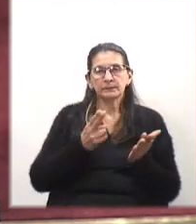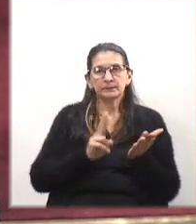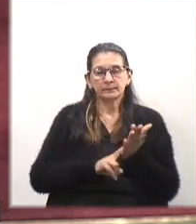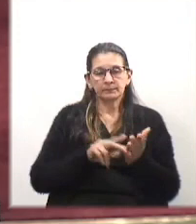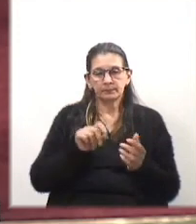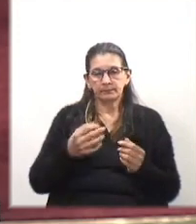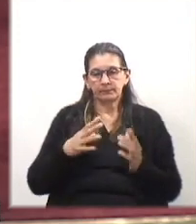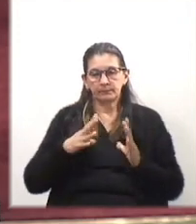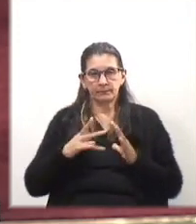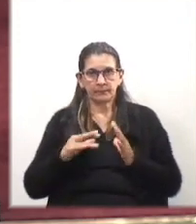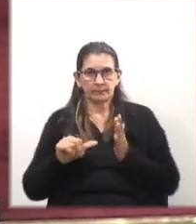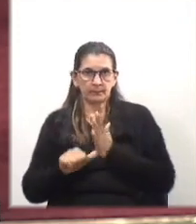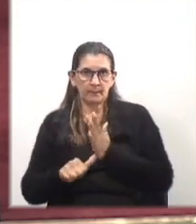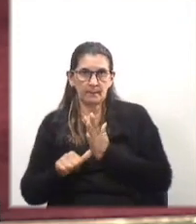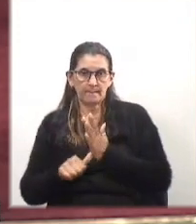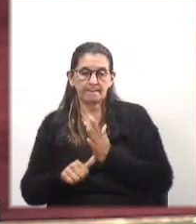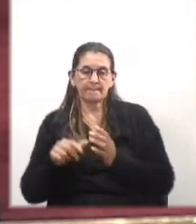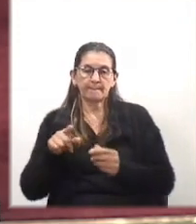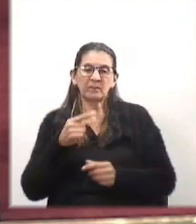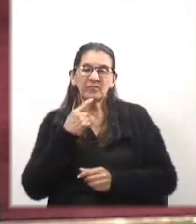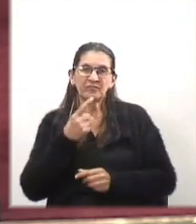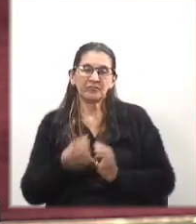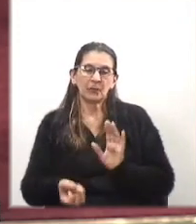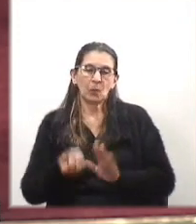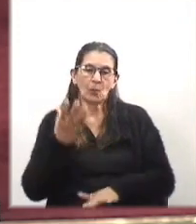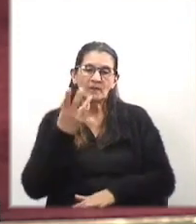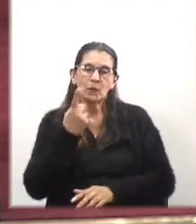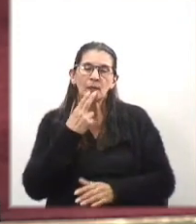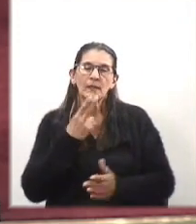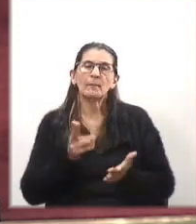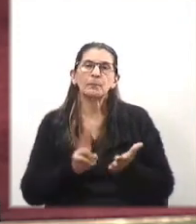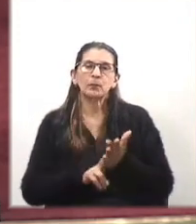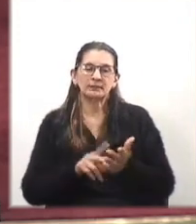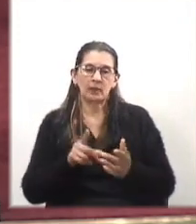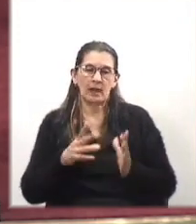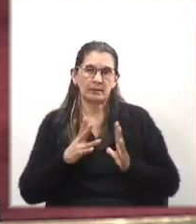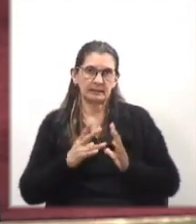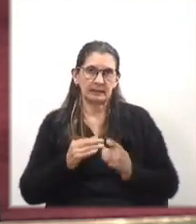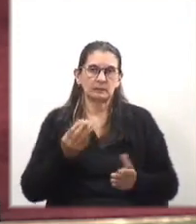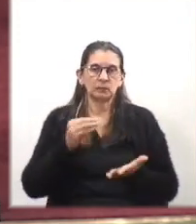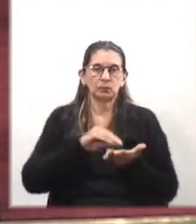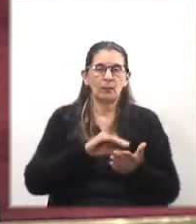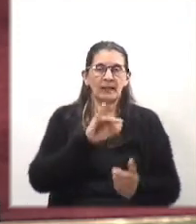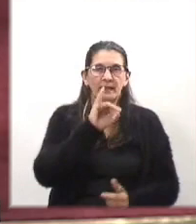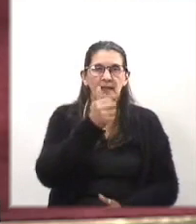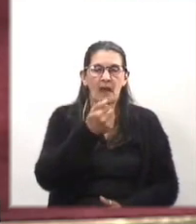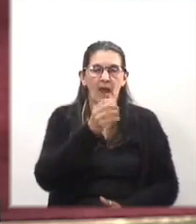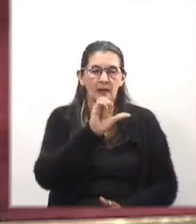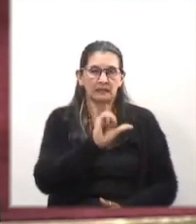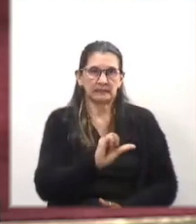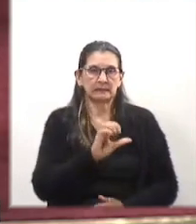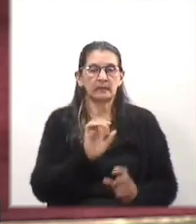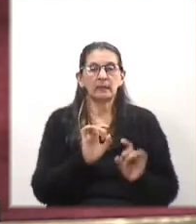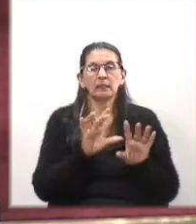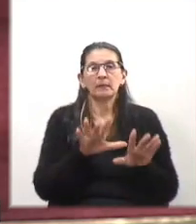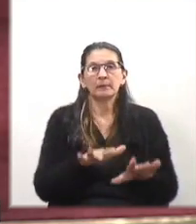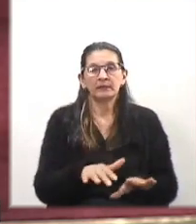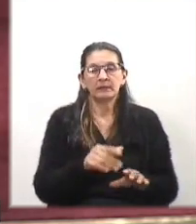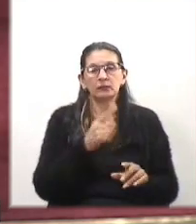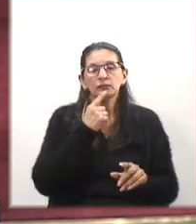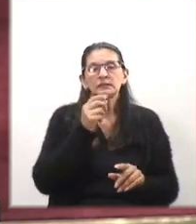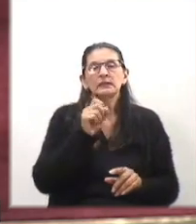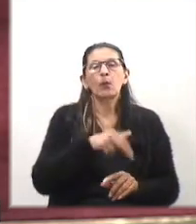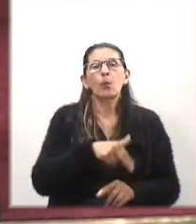contribuciones a cargo de jubilados y pensionistas, se crea un nuevo impuesto de las pasividades, sumándose al IAS, al que será, dependiendo de la